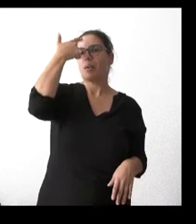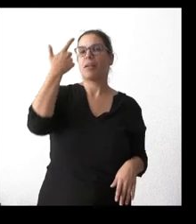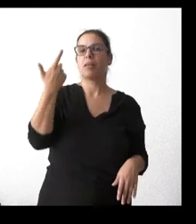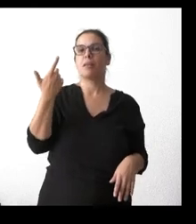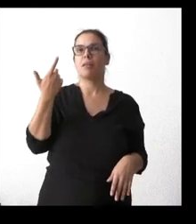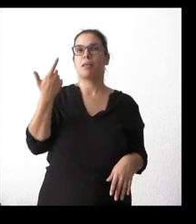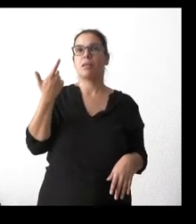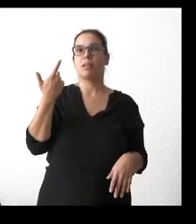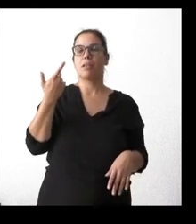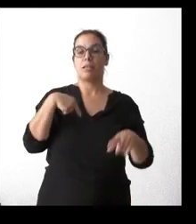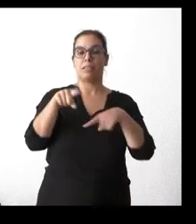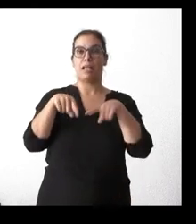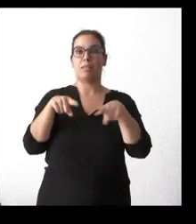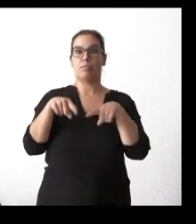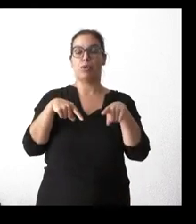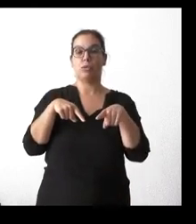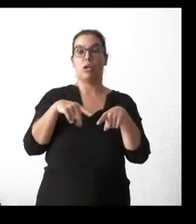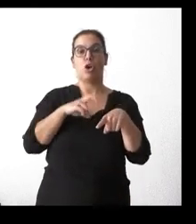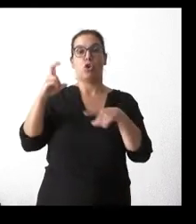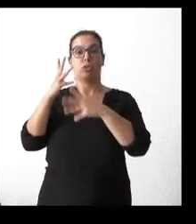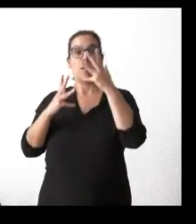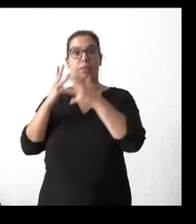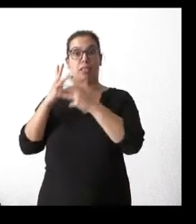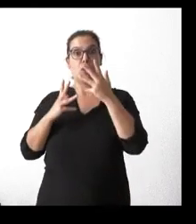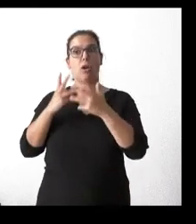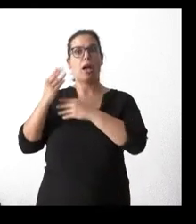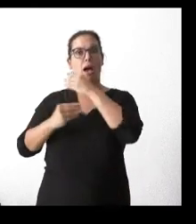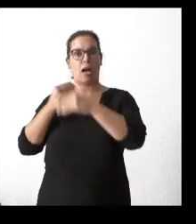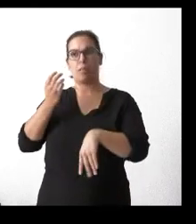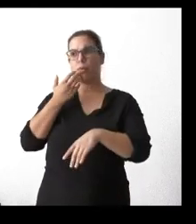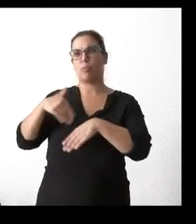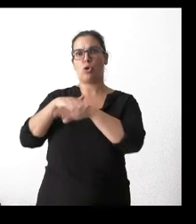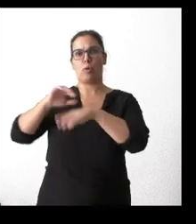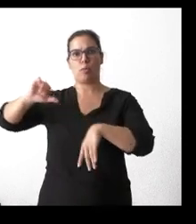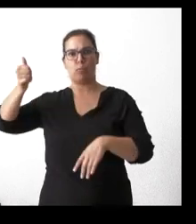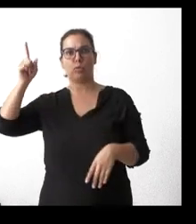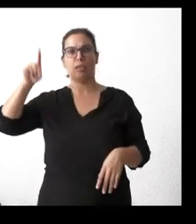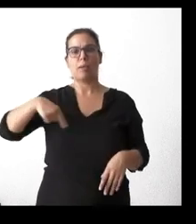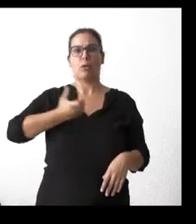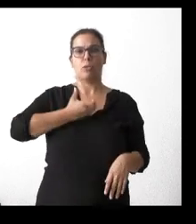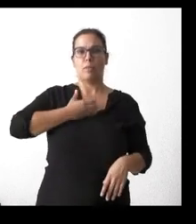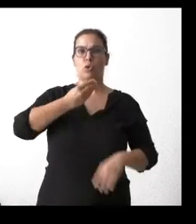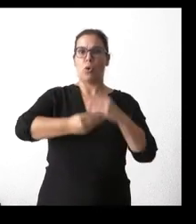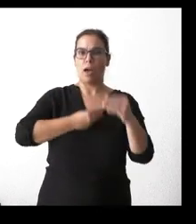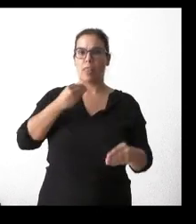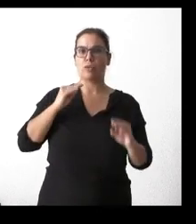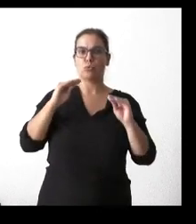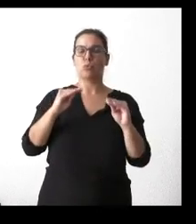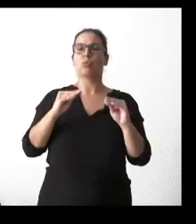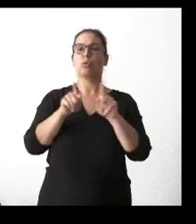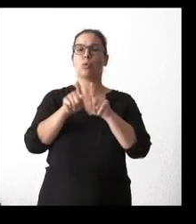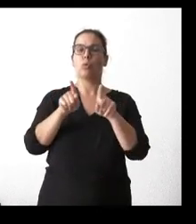implementa a mayores, como otras administraciones están haciendo, como el Gobierno ha aprobado, como están aplicando los ayuntamientos, una mayor,